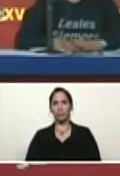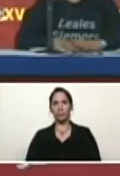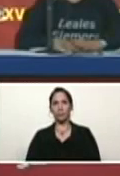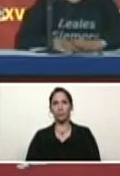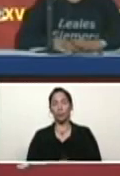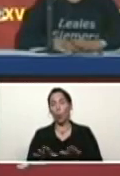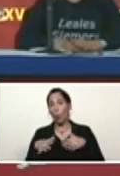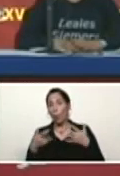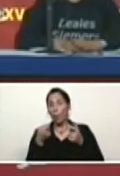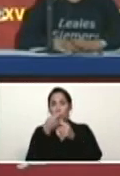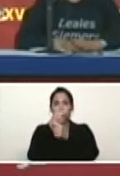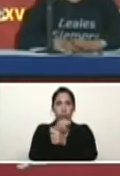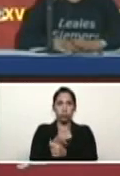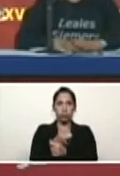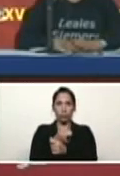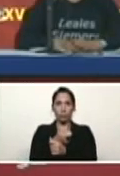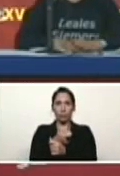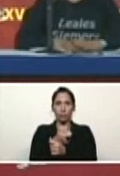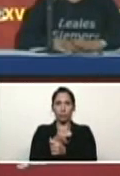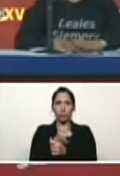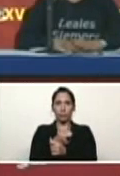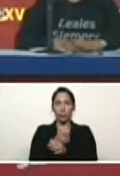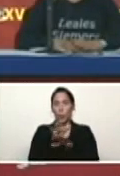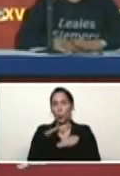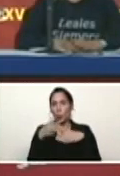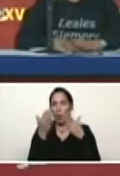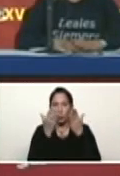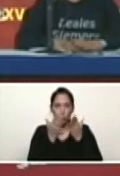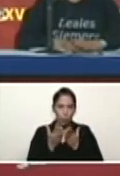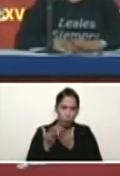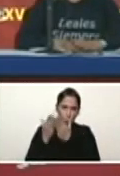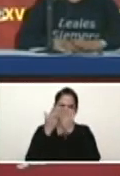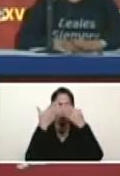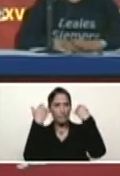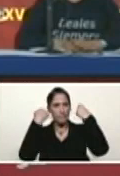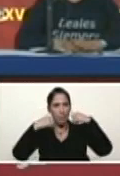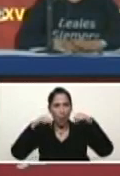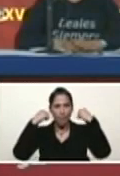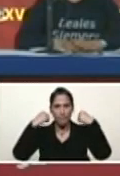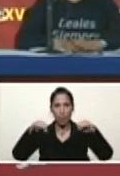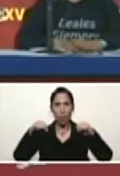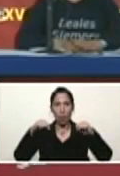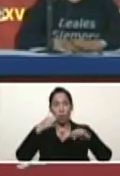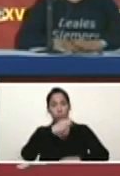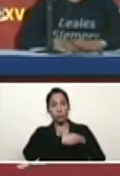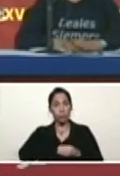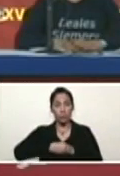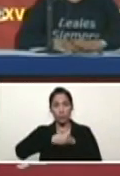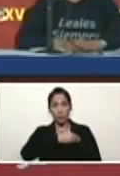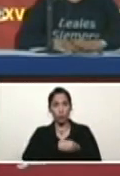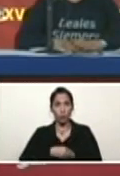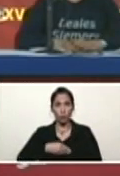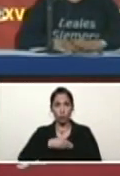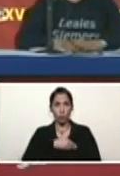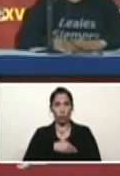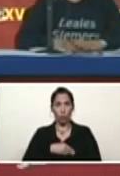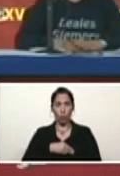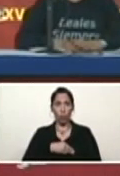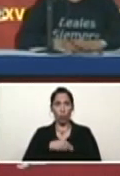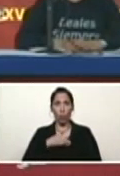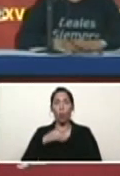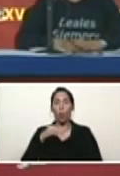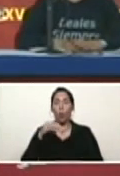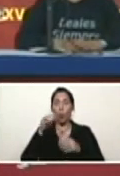Cuando se gradúa, cuando estudia, cuando se prepara en la misión Robinson, en la misión